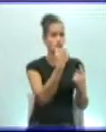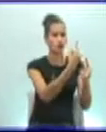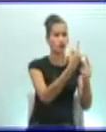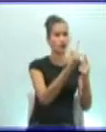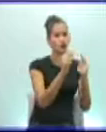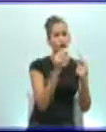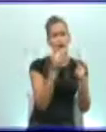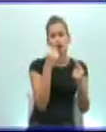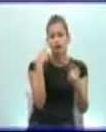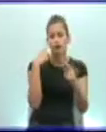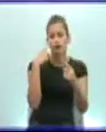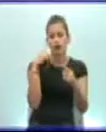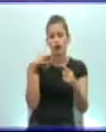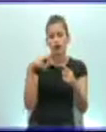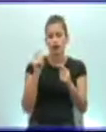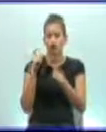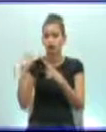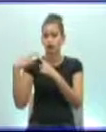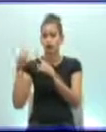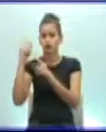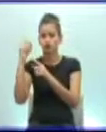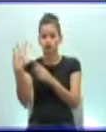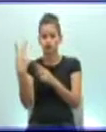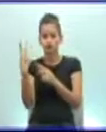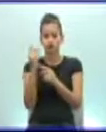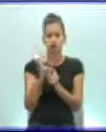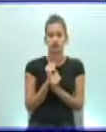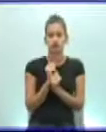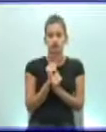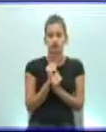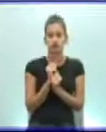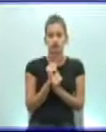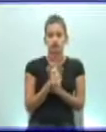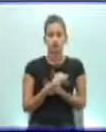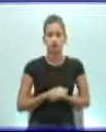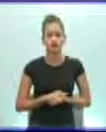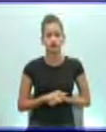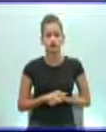la presentación, esta propia presentación que estamos mostrando aquí.